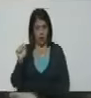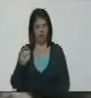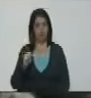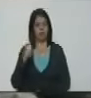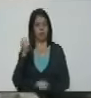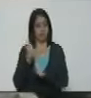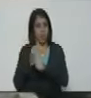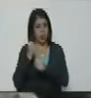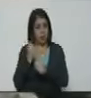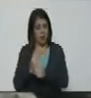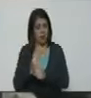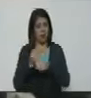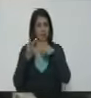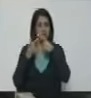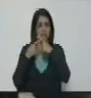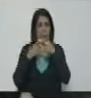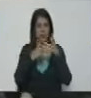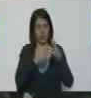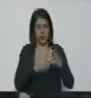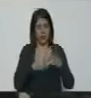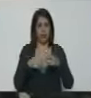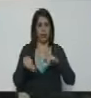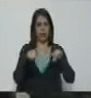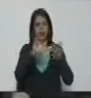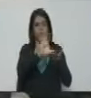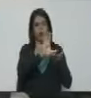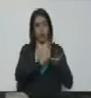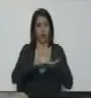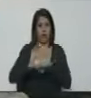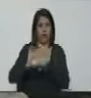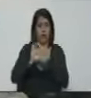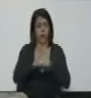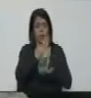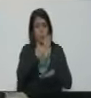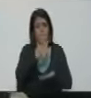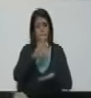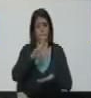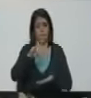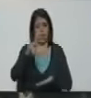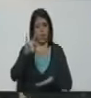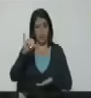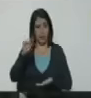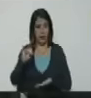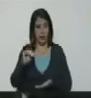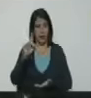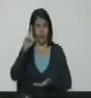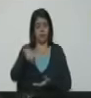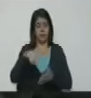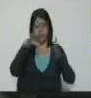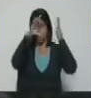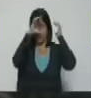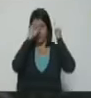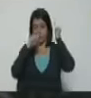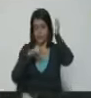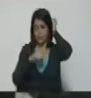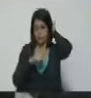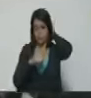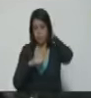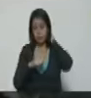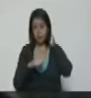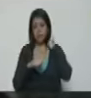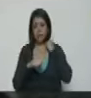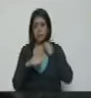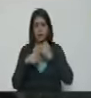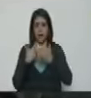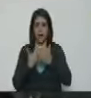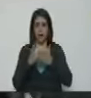en Hamburgo y en Berlín, también cumpliendo distintas funciones en el campo de la diplomacia. Hasta